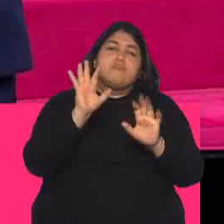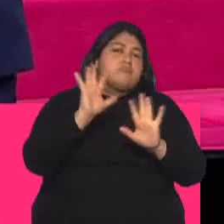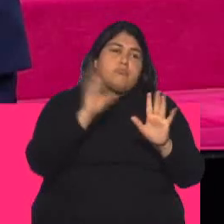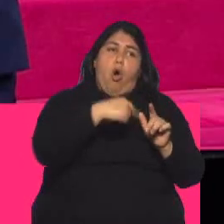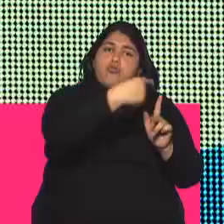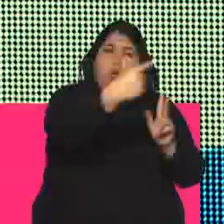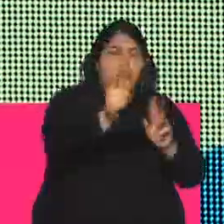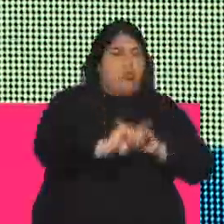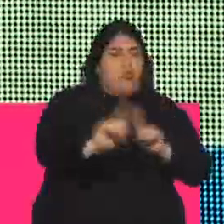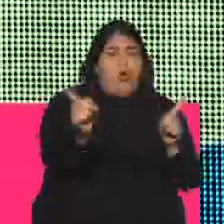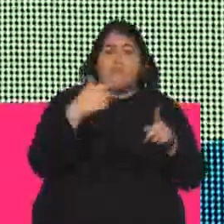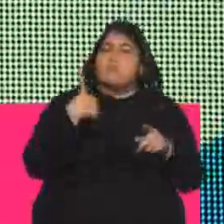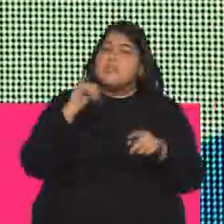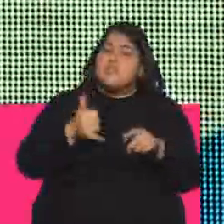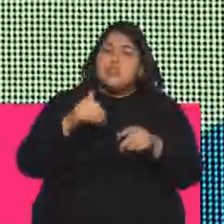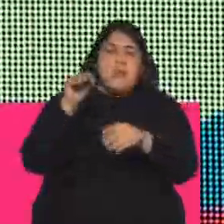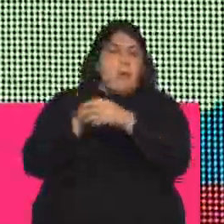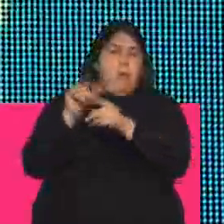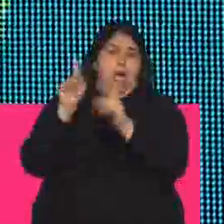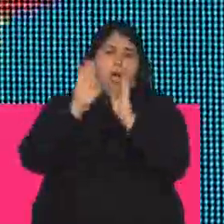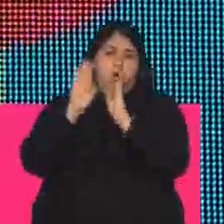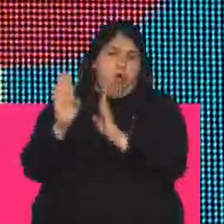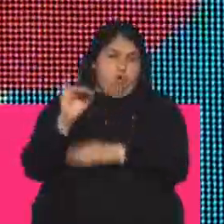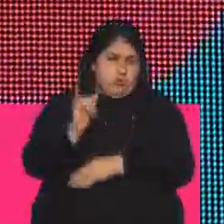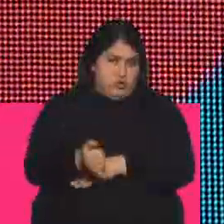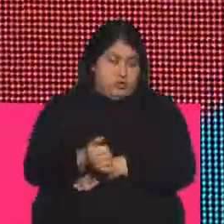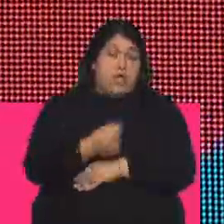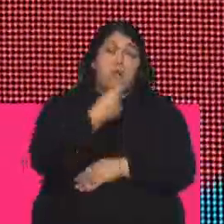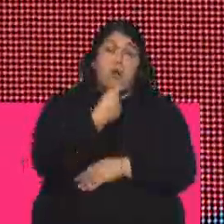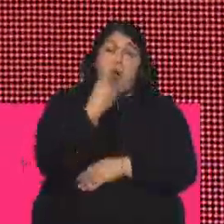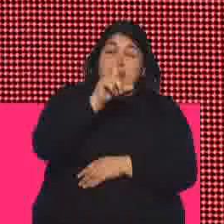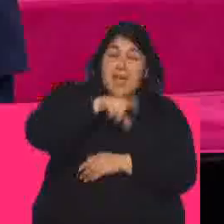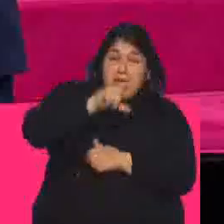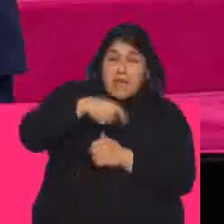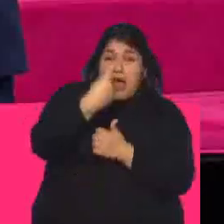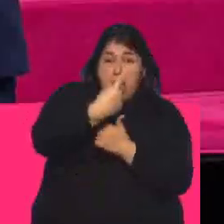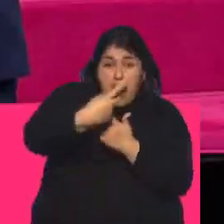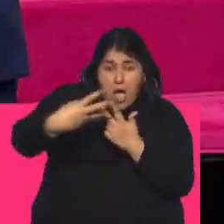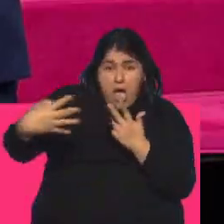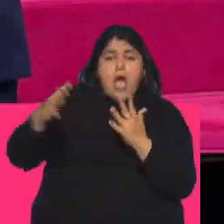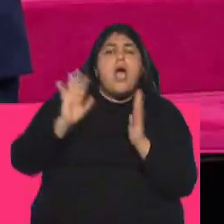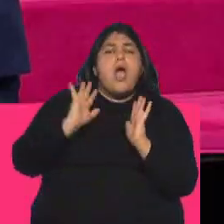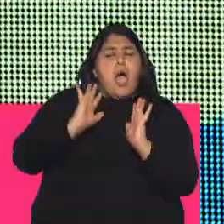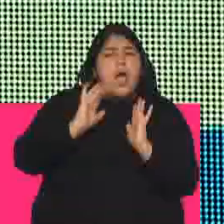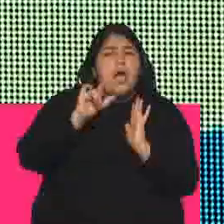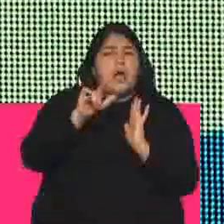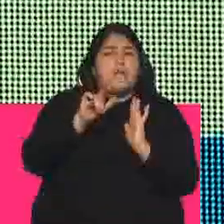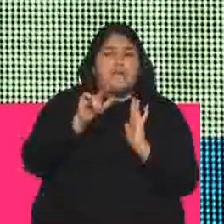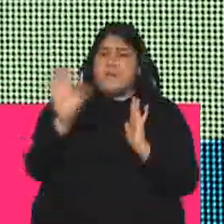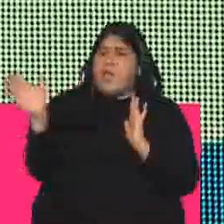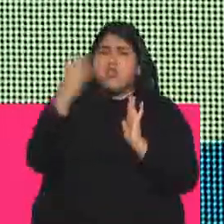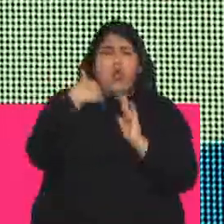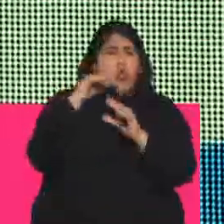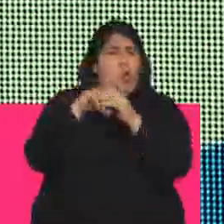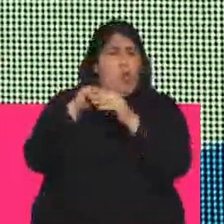¿no? En caso de que tengas más de una tarjeta... ¿Y todos los bancos, Goro? Perdón. Todos los bancos. Todos los